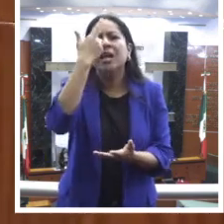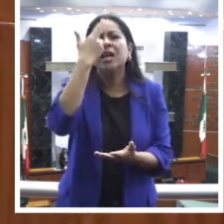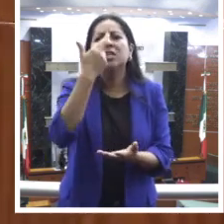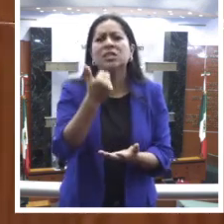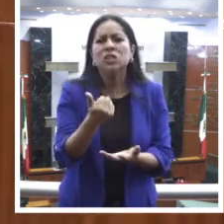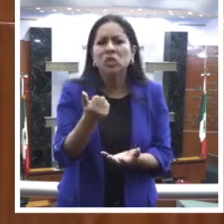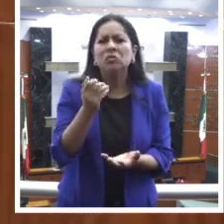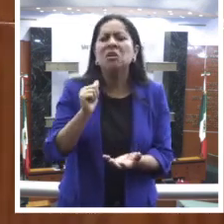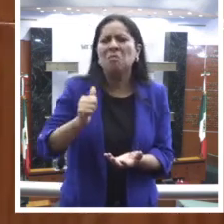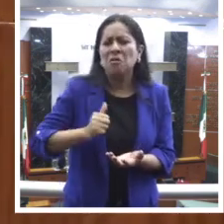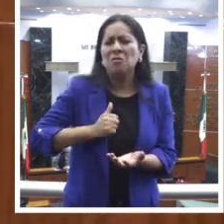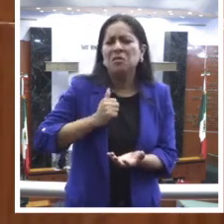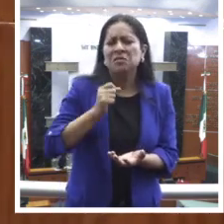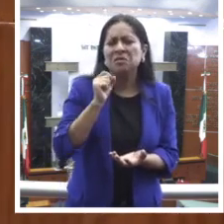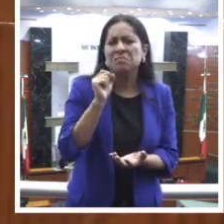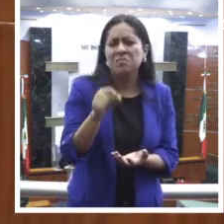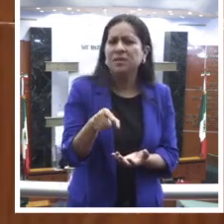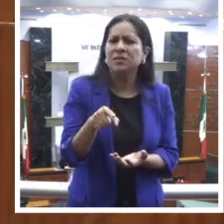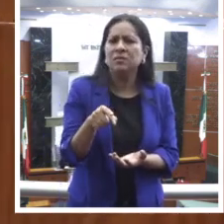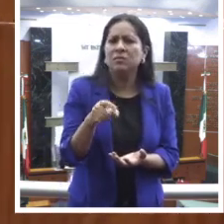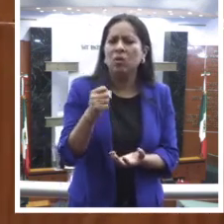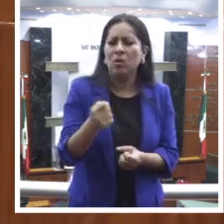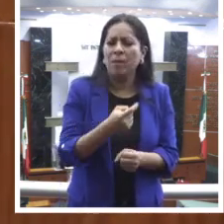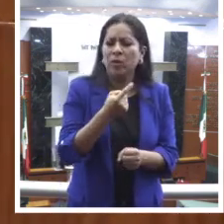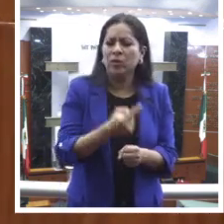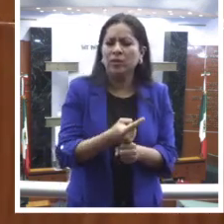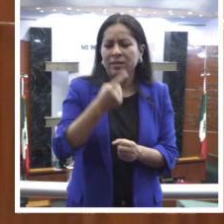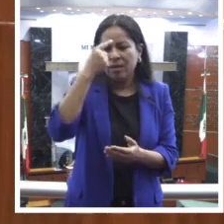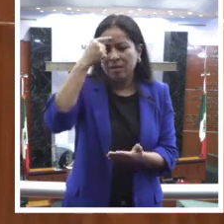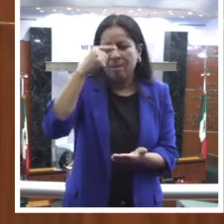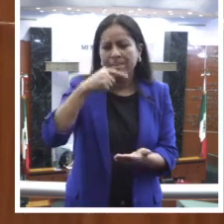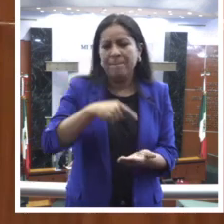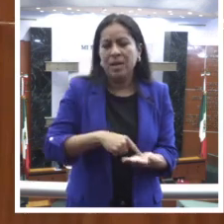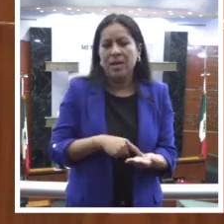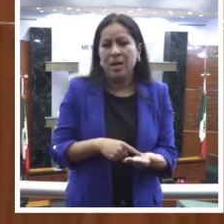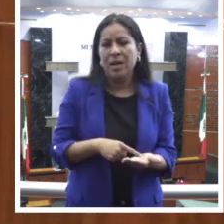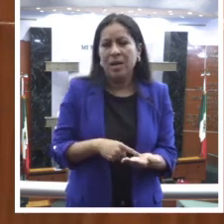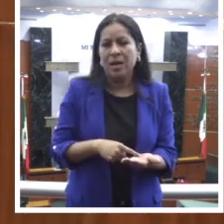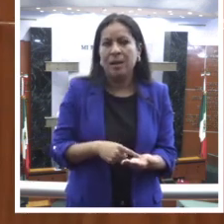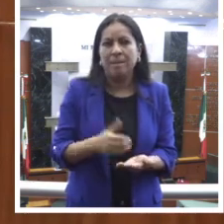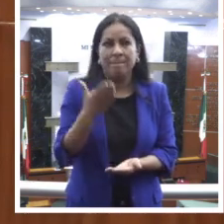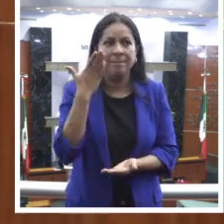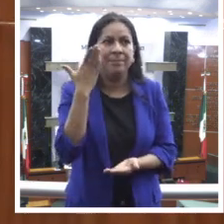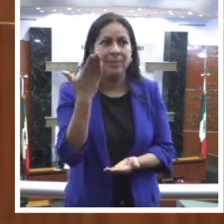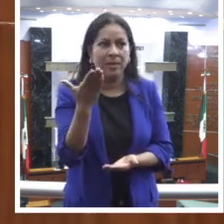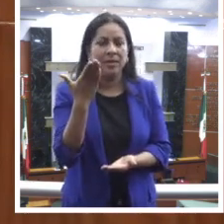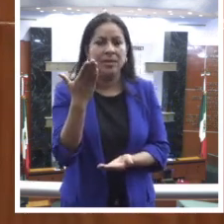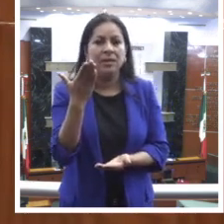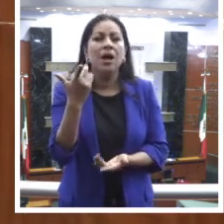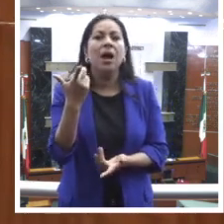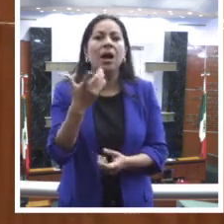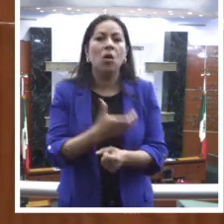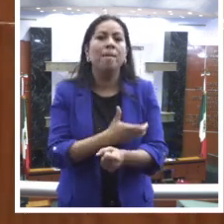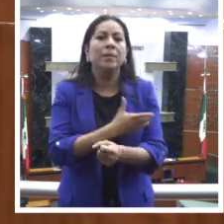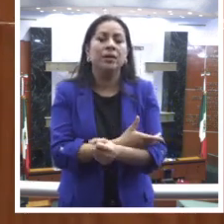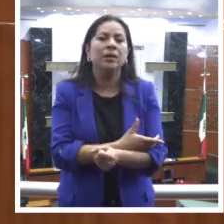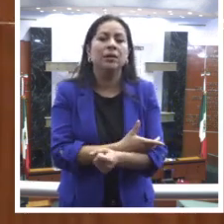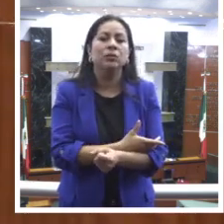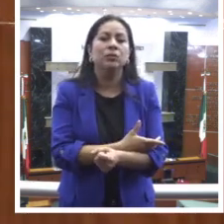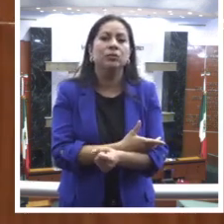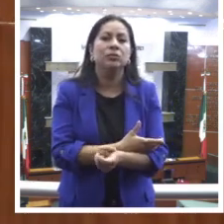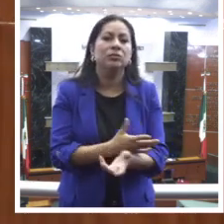y aprovechar también esta oportunidad para solicitar a aquellos compañeros